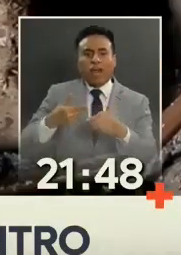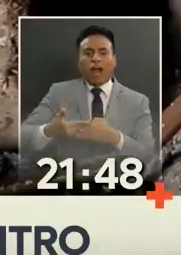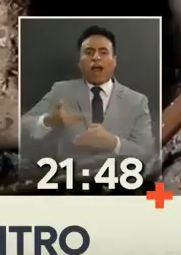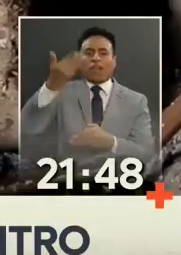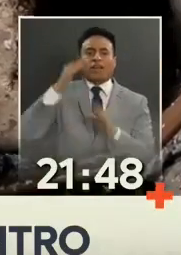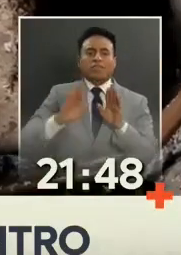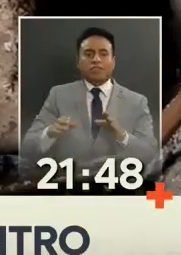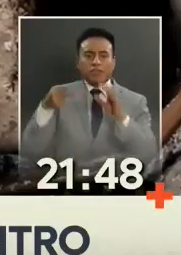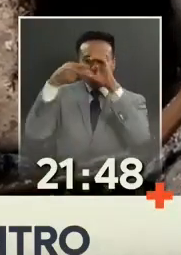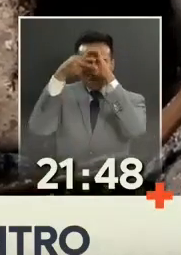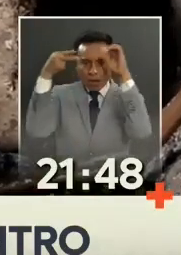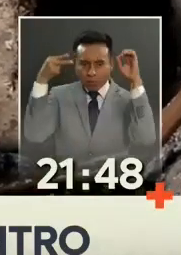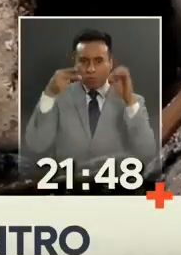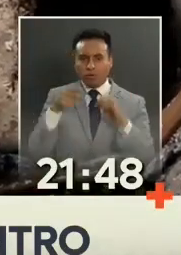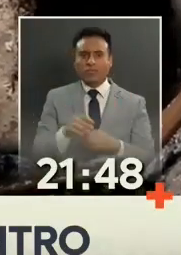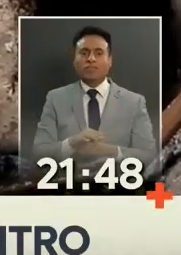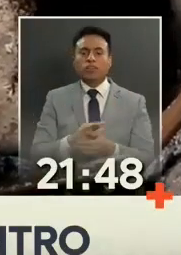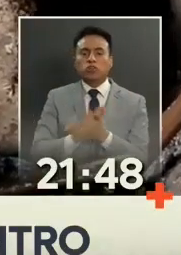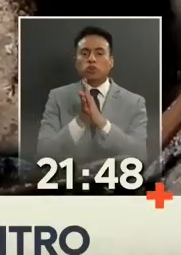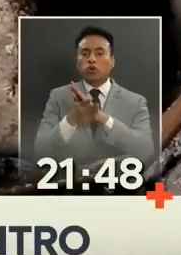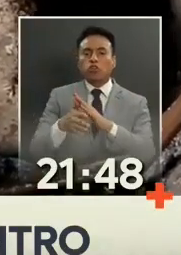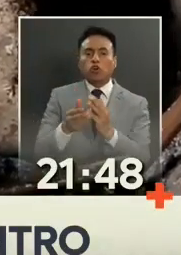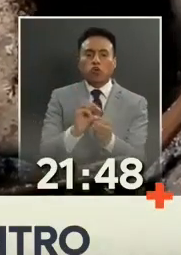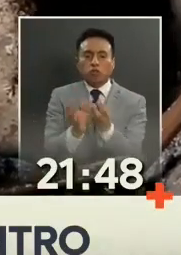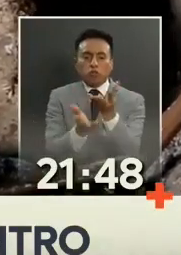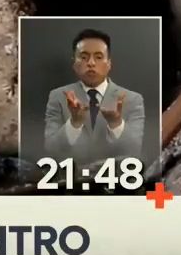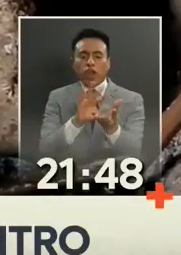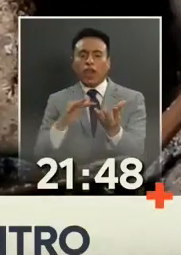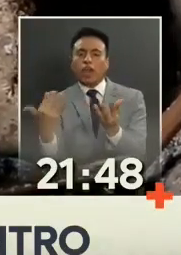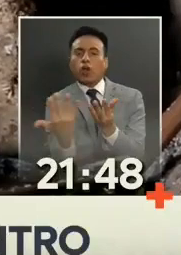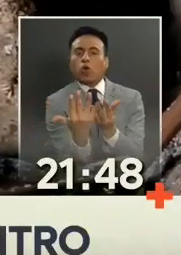mapuche, todo alrededor del fuego.